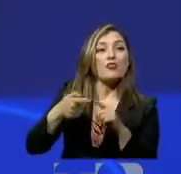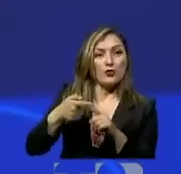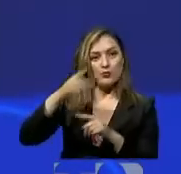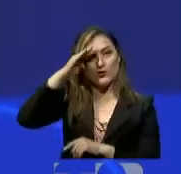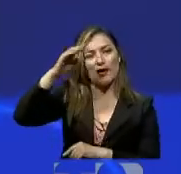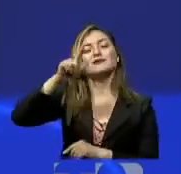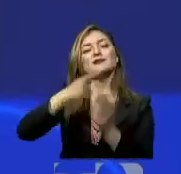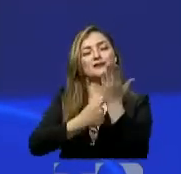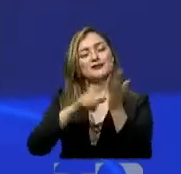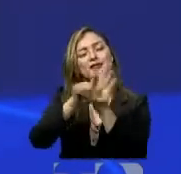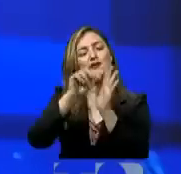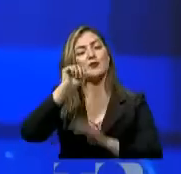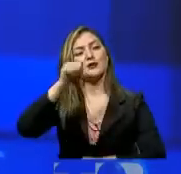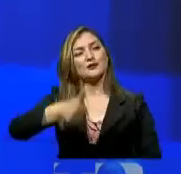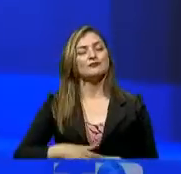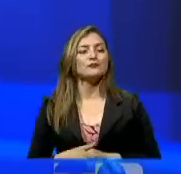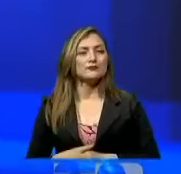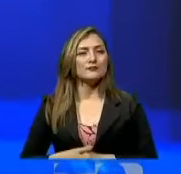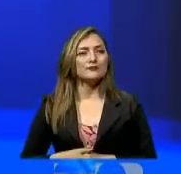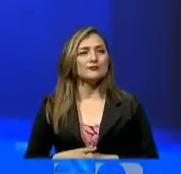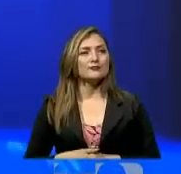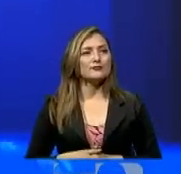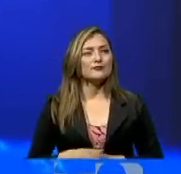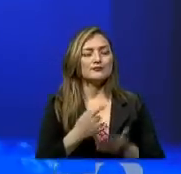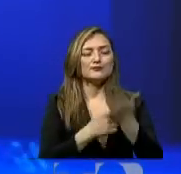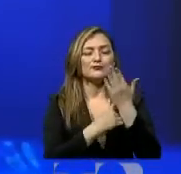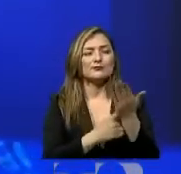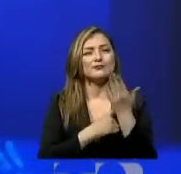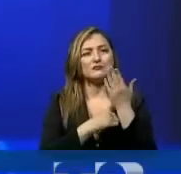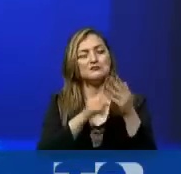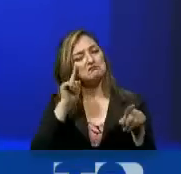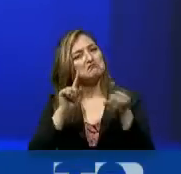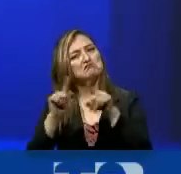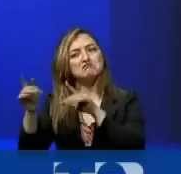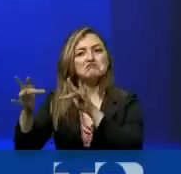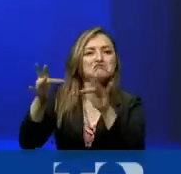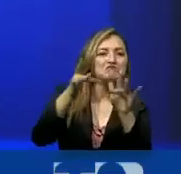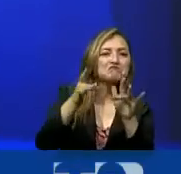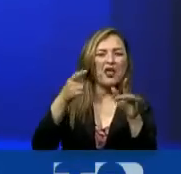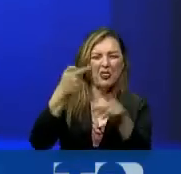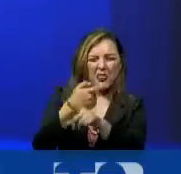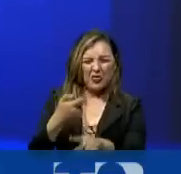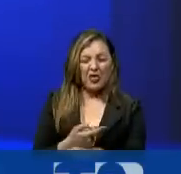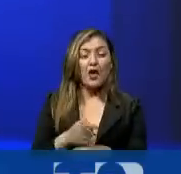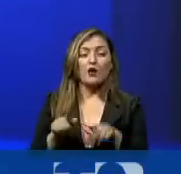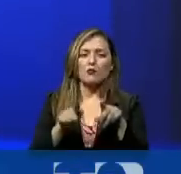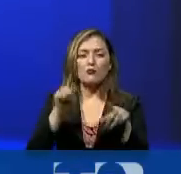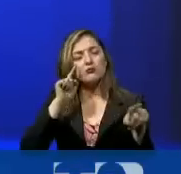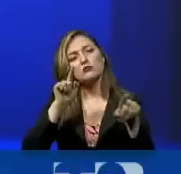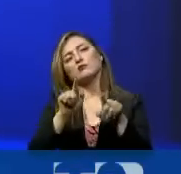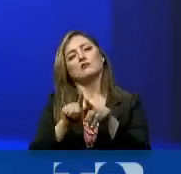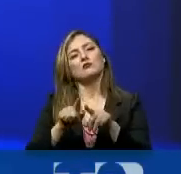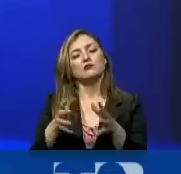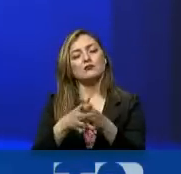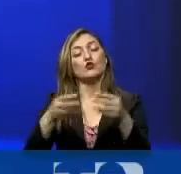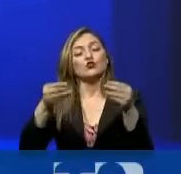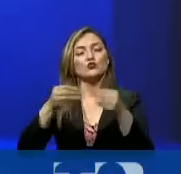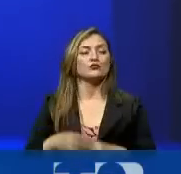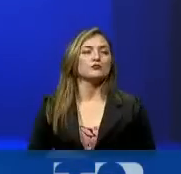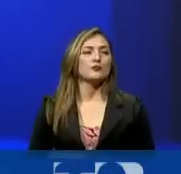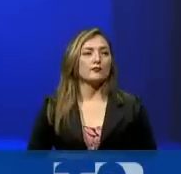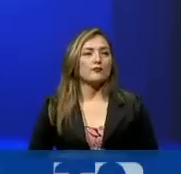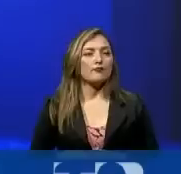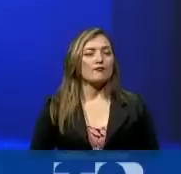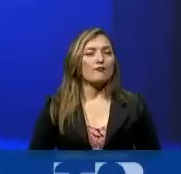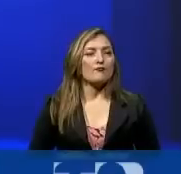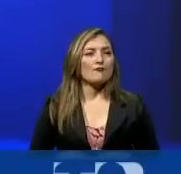por lo menos más de 105. Hasta donde se ha analizado, yo creo que vamos a buscar las coincidencias de algunas divergencias que existen al momento. Ayer me visitó uno de los generales de la